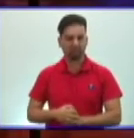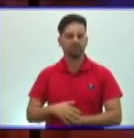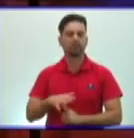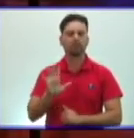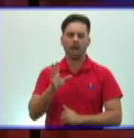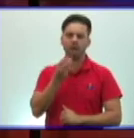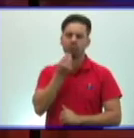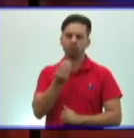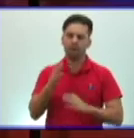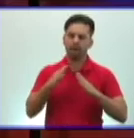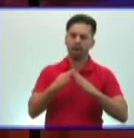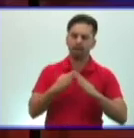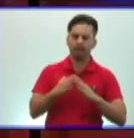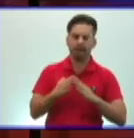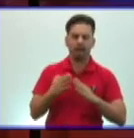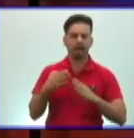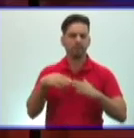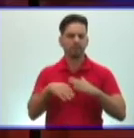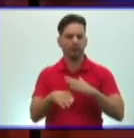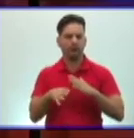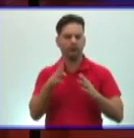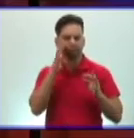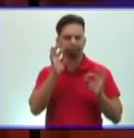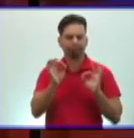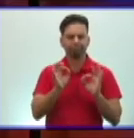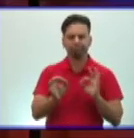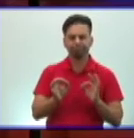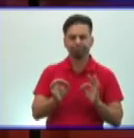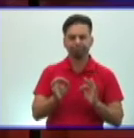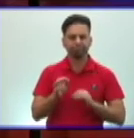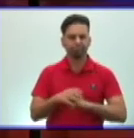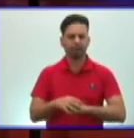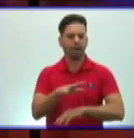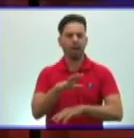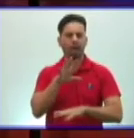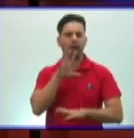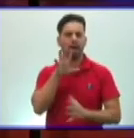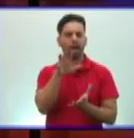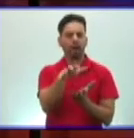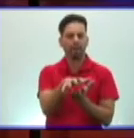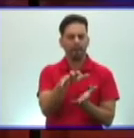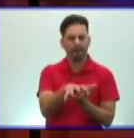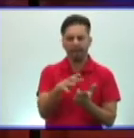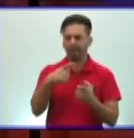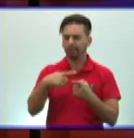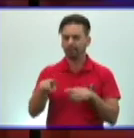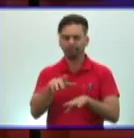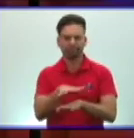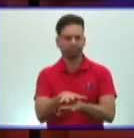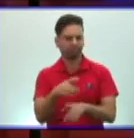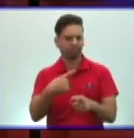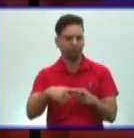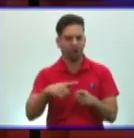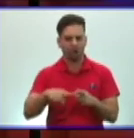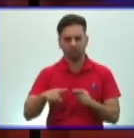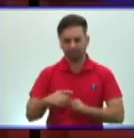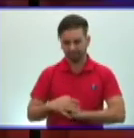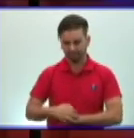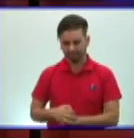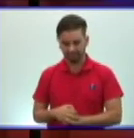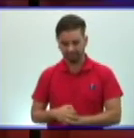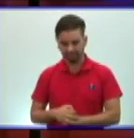mascota. Se reproduce un sistema de dominación increíble. Se reproduce un sistema